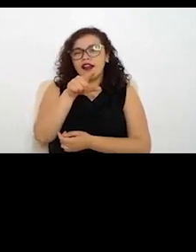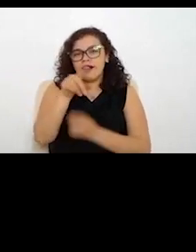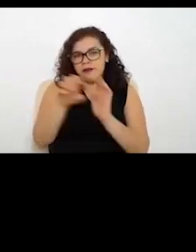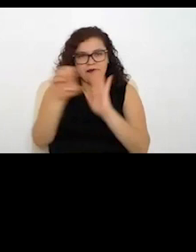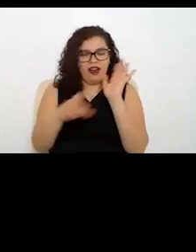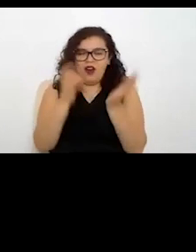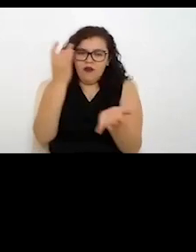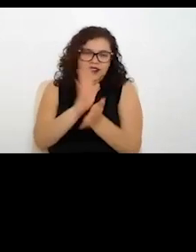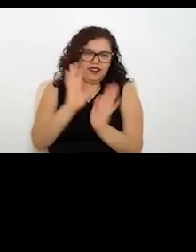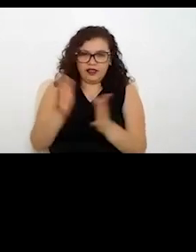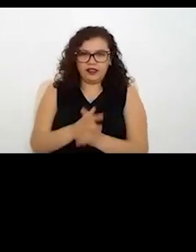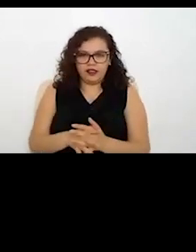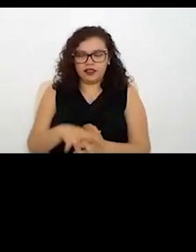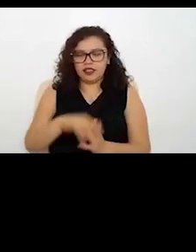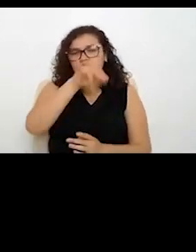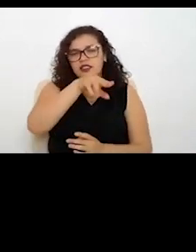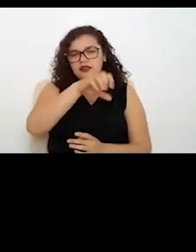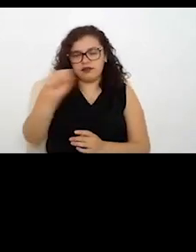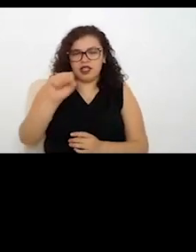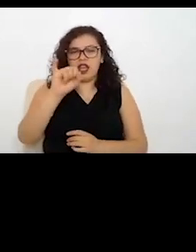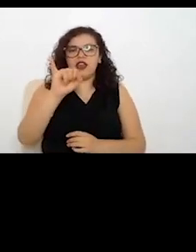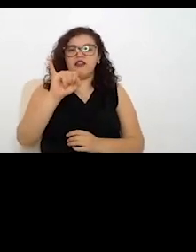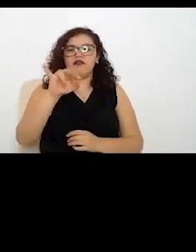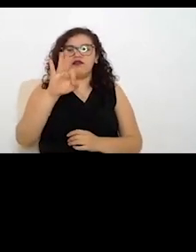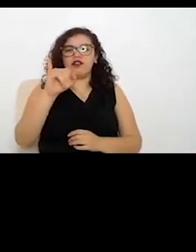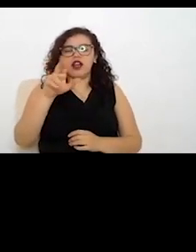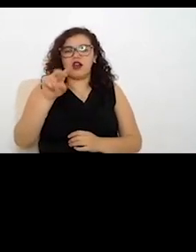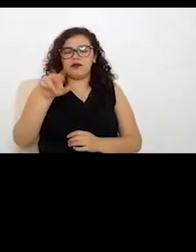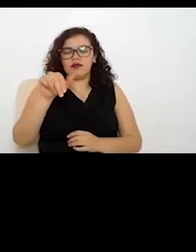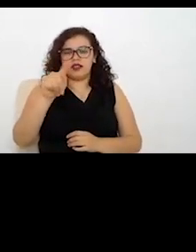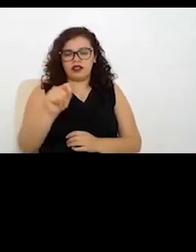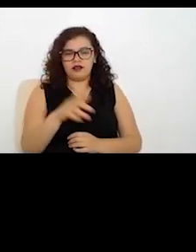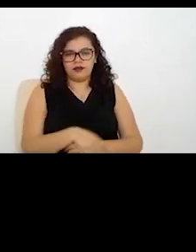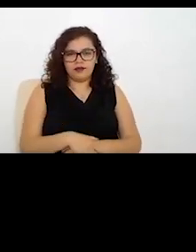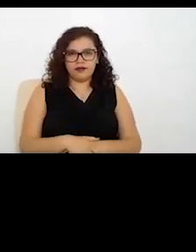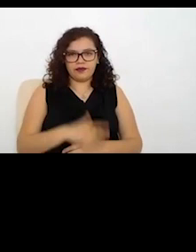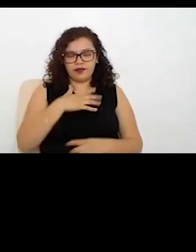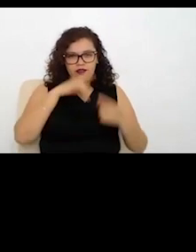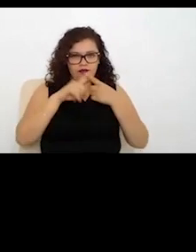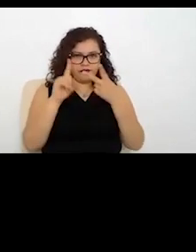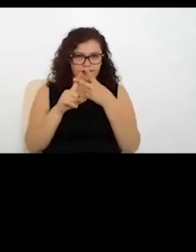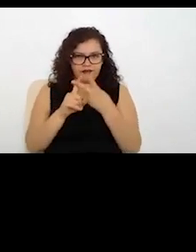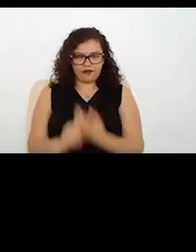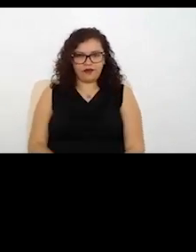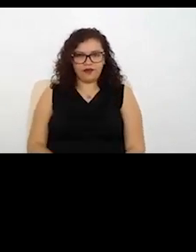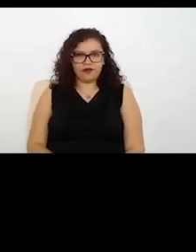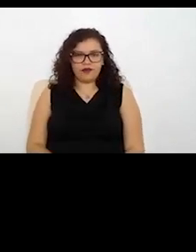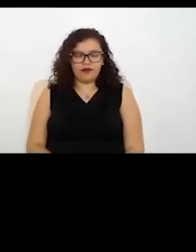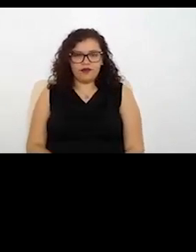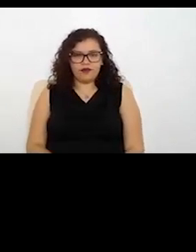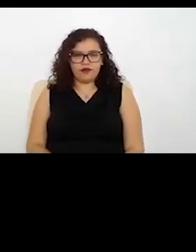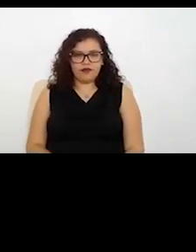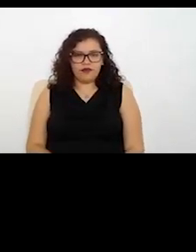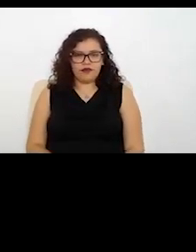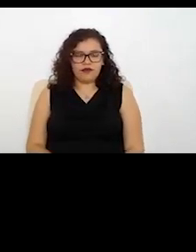más IMSS Infonavit. Y justamente tiene dos partes. Tiene una parte, por ejemplo, en el